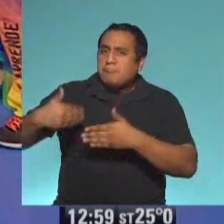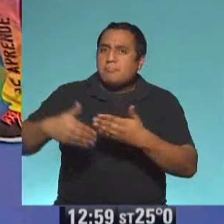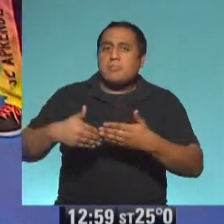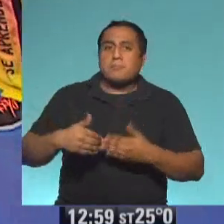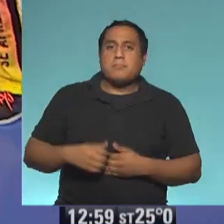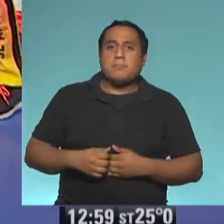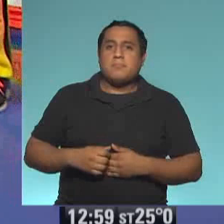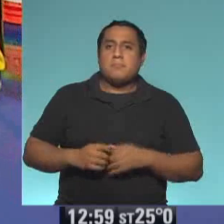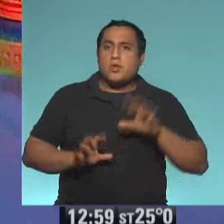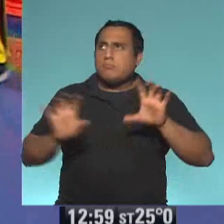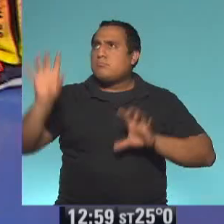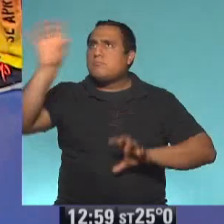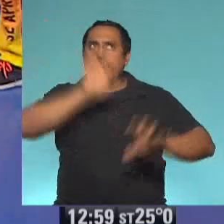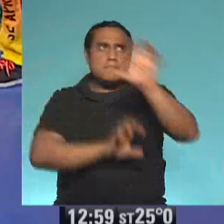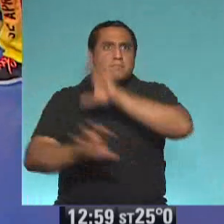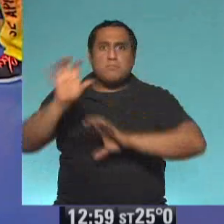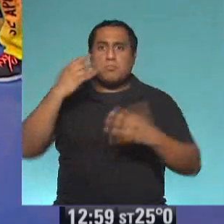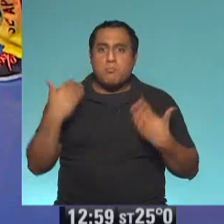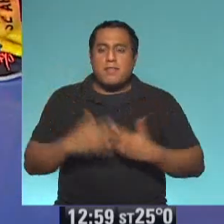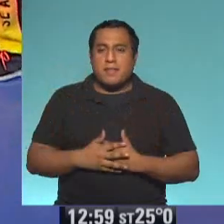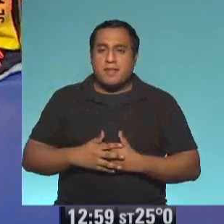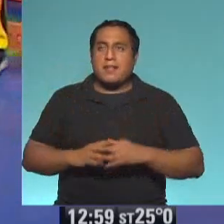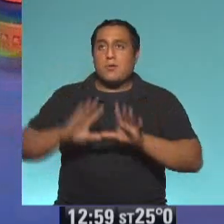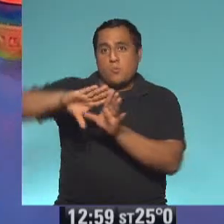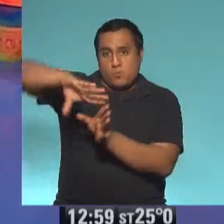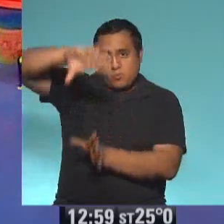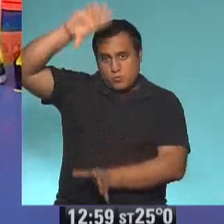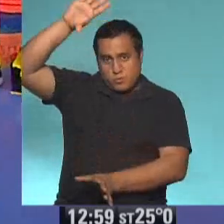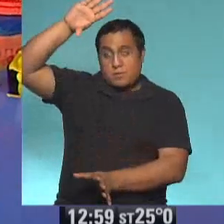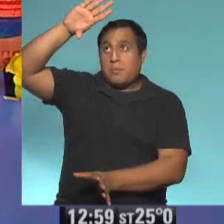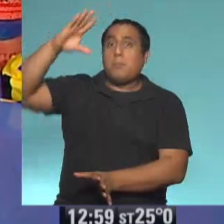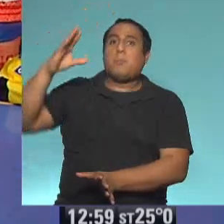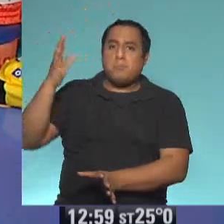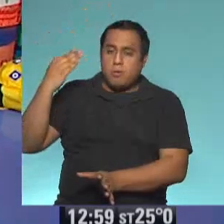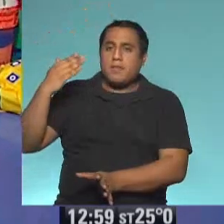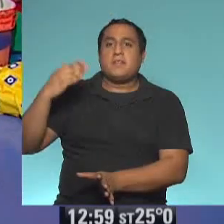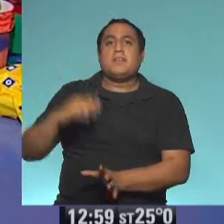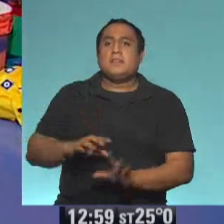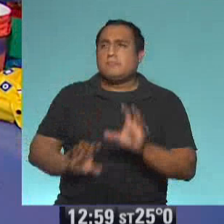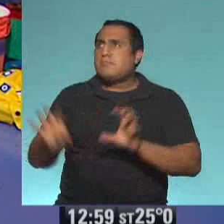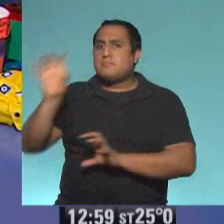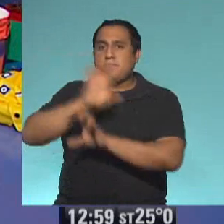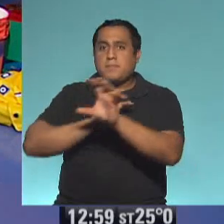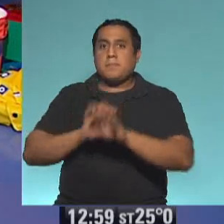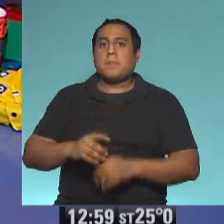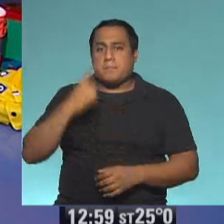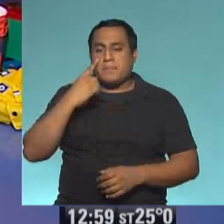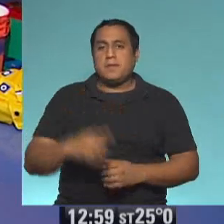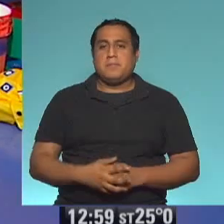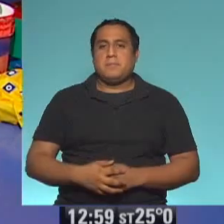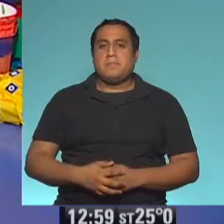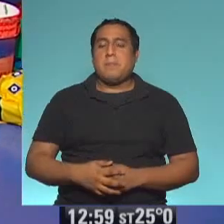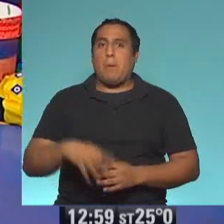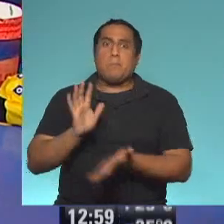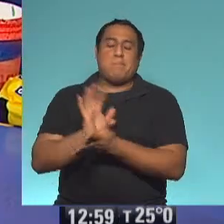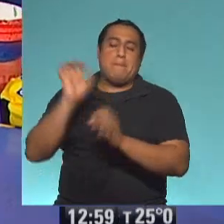de moverse lo que está ahí? Hay una magia escondida en este mural que es el arte cinético. Sí, el arte cinético. Van a ver esto. Esto es una magia